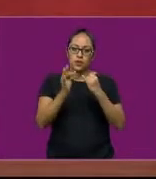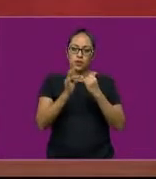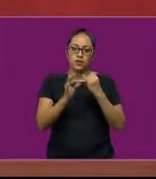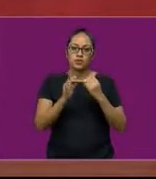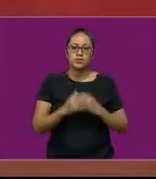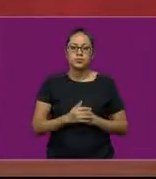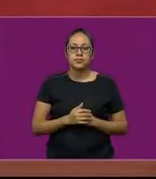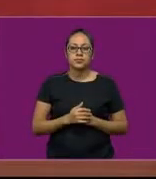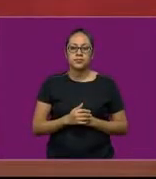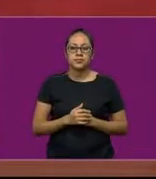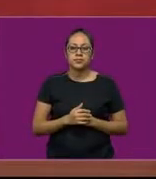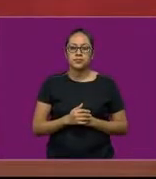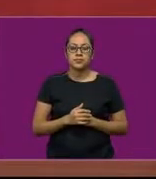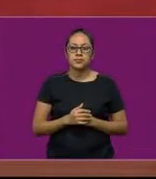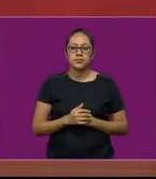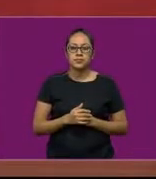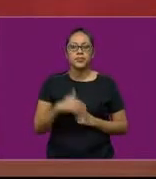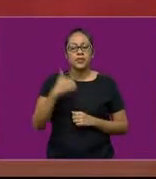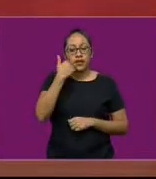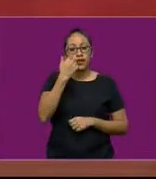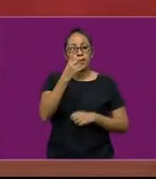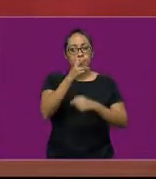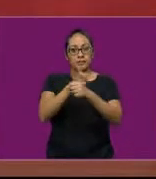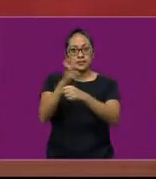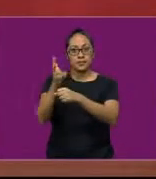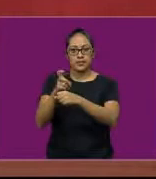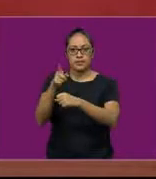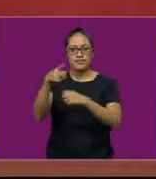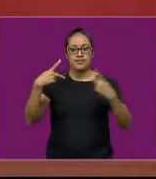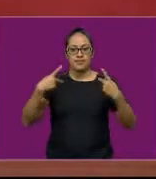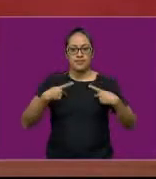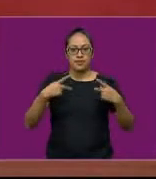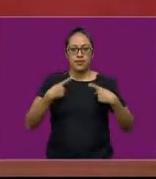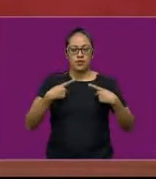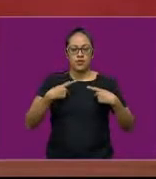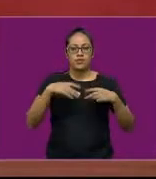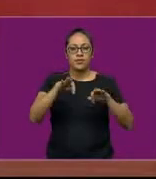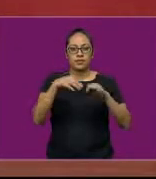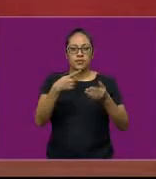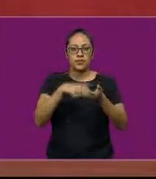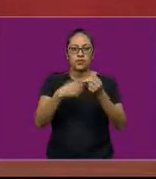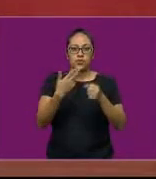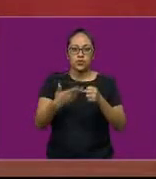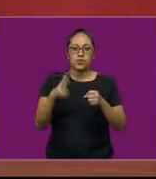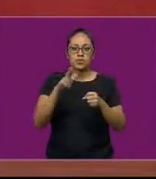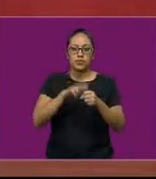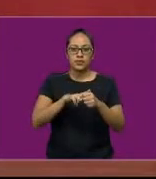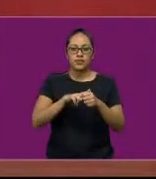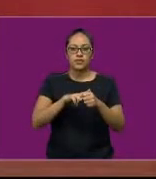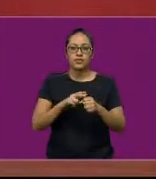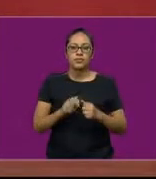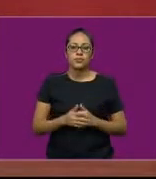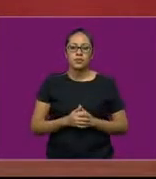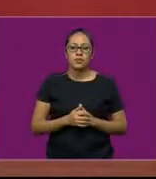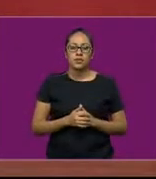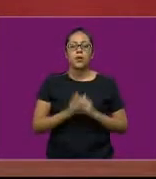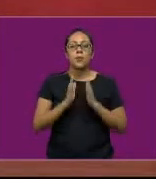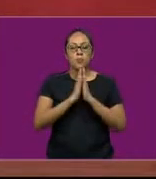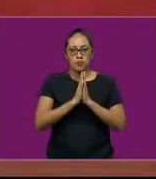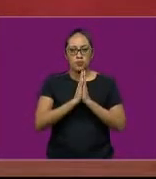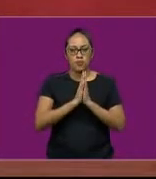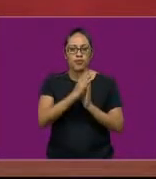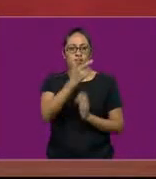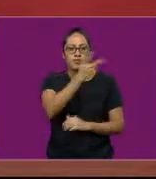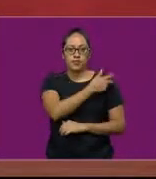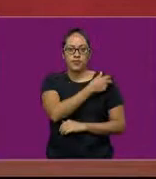invitarles pues a todo al personal de salud que en estos momentos está recibiendo la vacuna a que por favor se la apliquen. Es